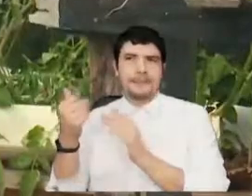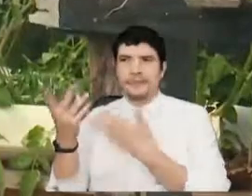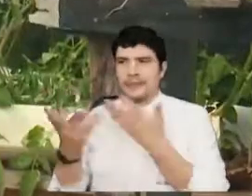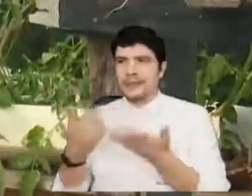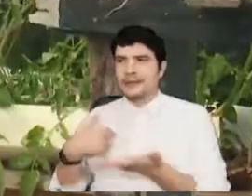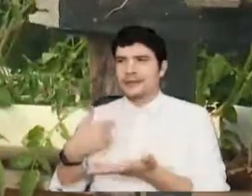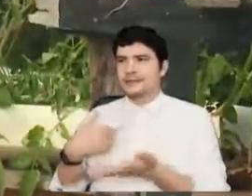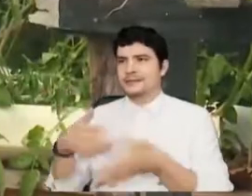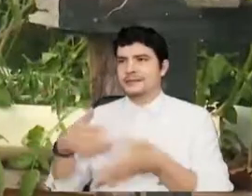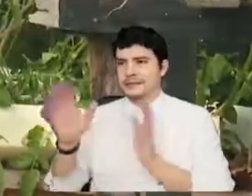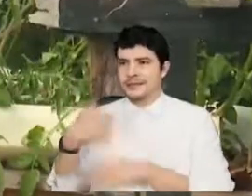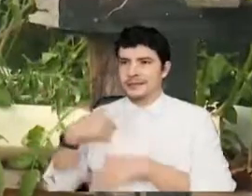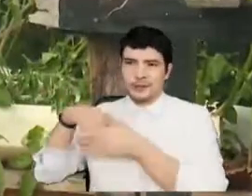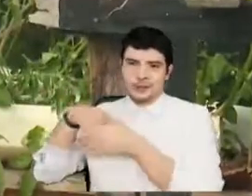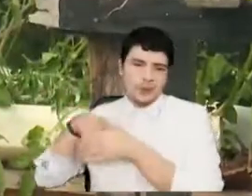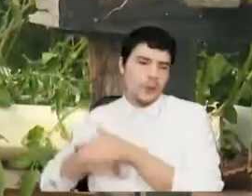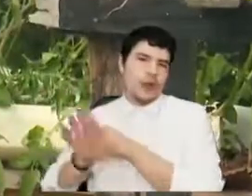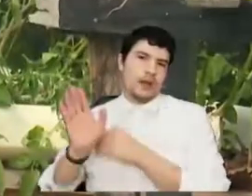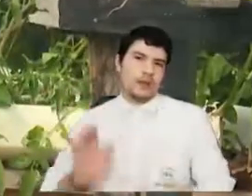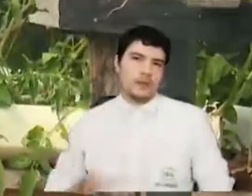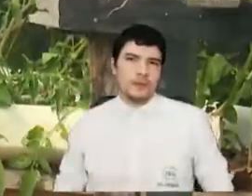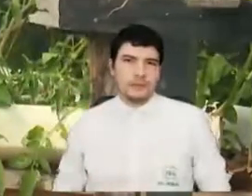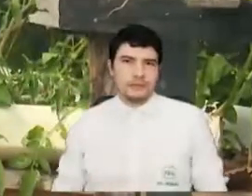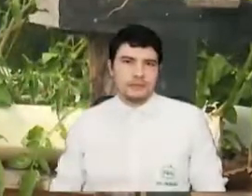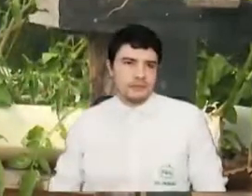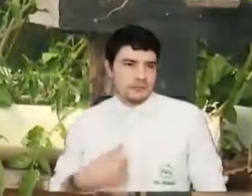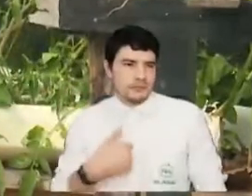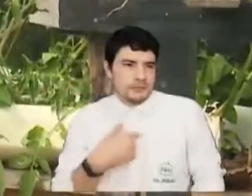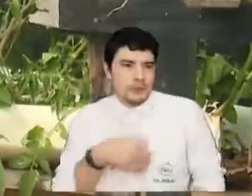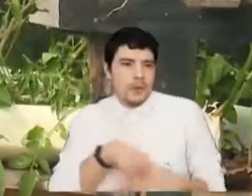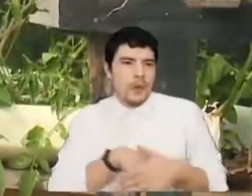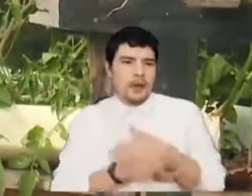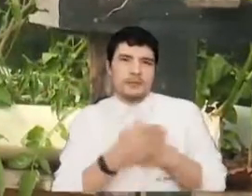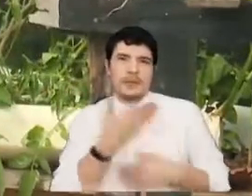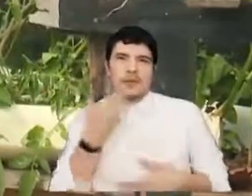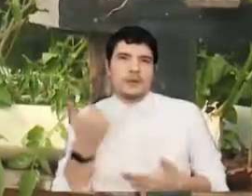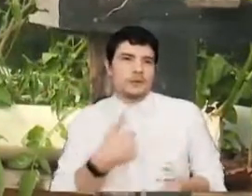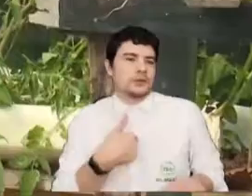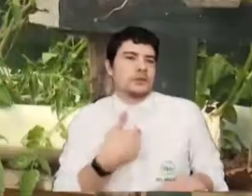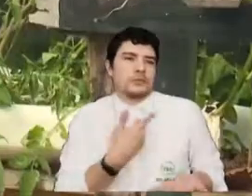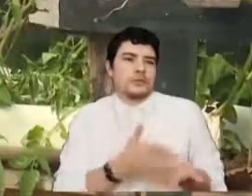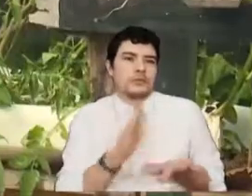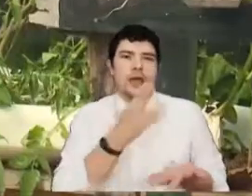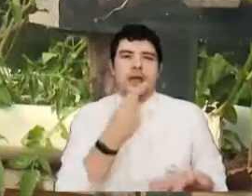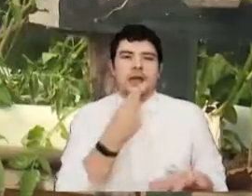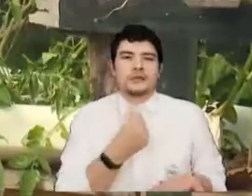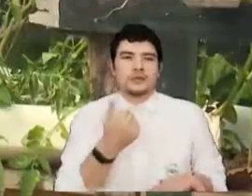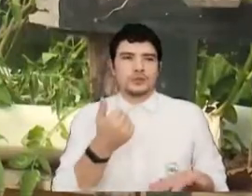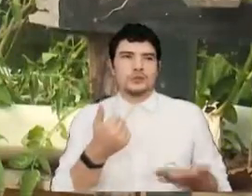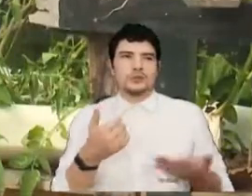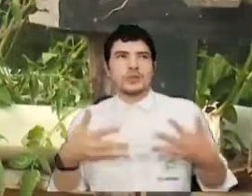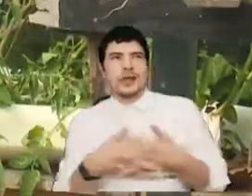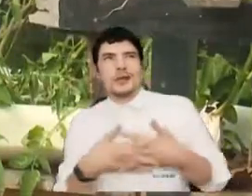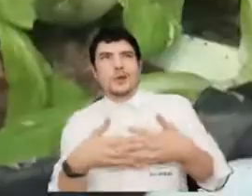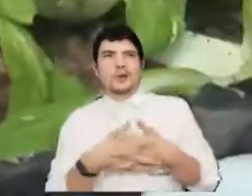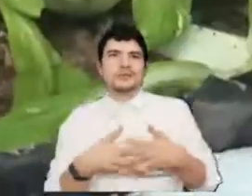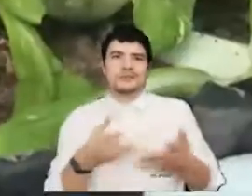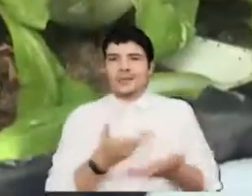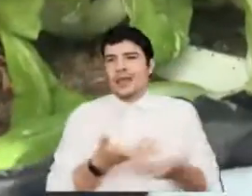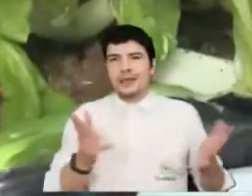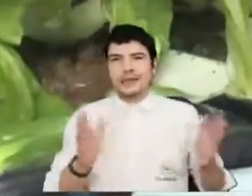que yo no produzco, como el arroz, el azúcar, todas esas cosas. Entonces, de igual manera, tener una huerta casera es tener salud,